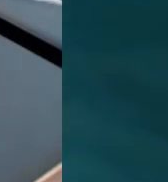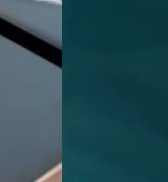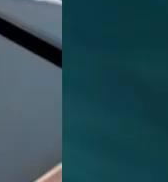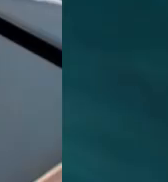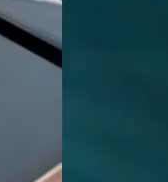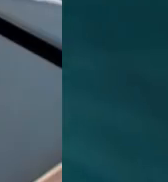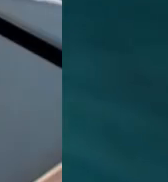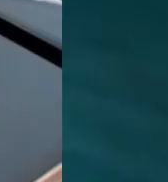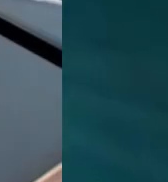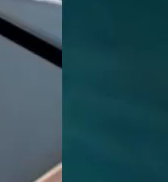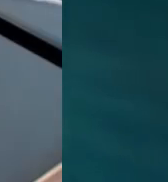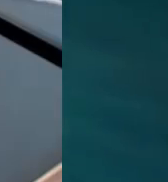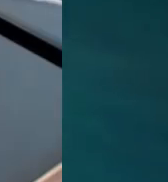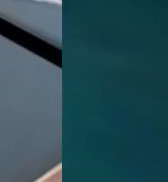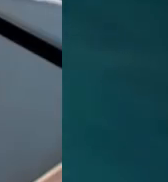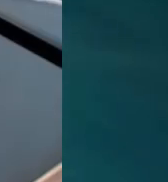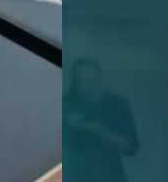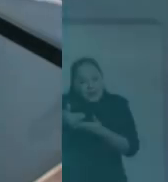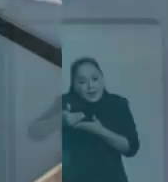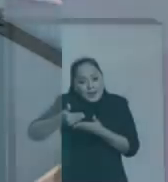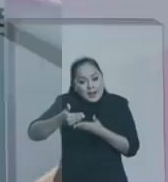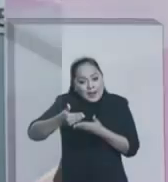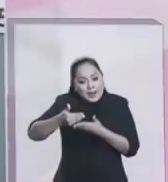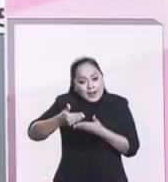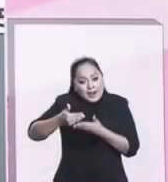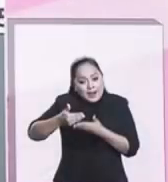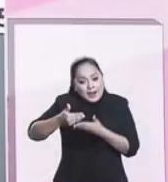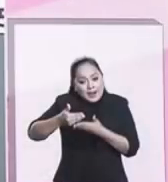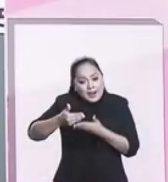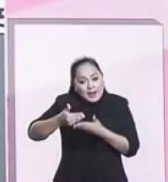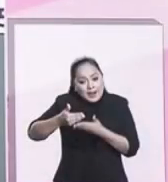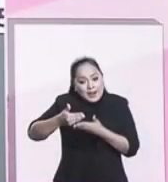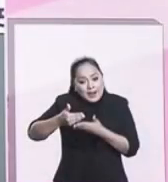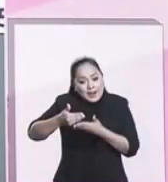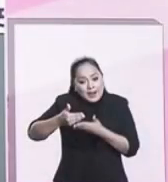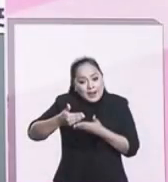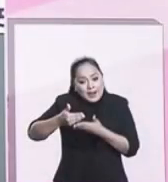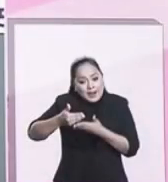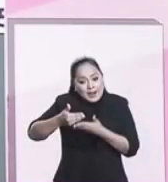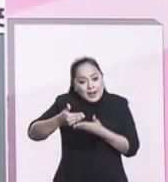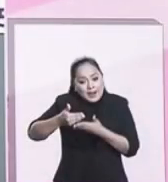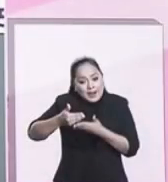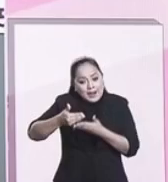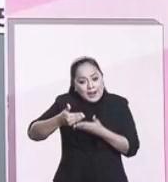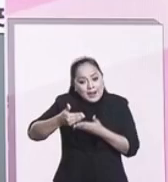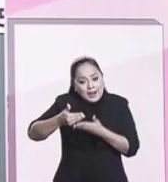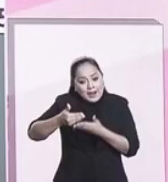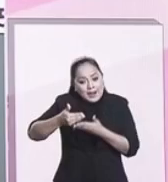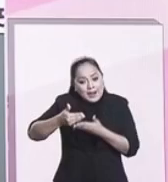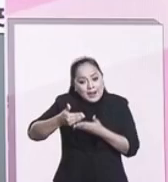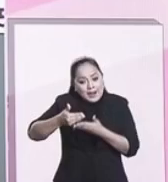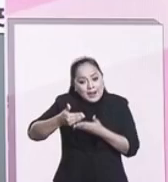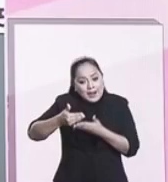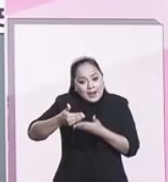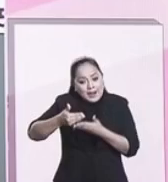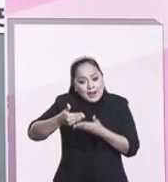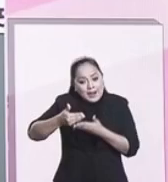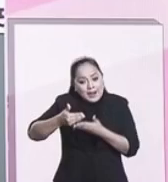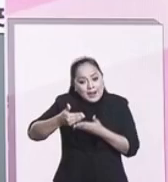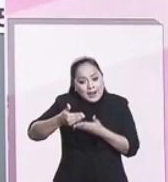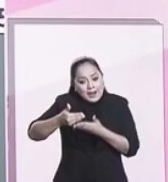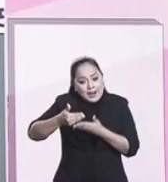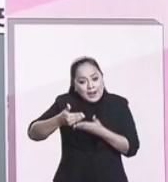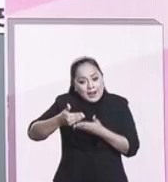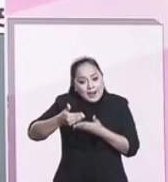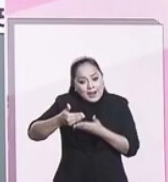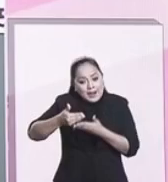Efraín. ¿Crees que ahí pueda caer en las provocaciones Andrés Manuel López Obrador? Yo creo que no, sin embargo,